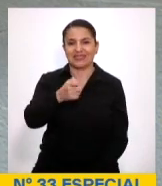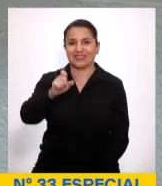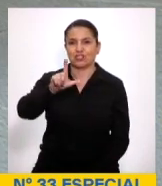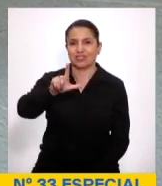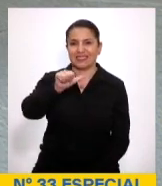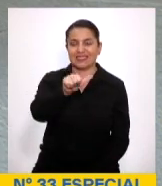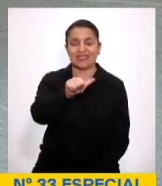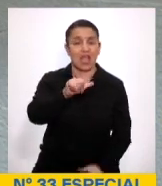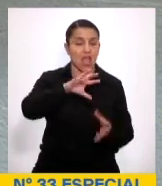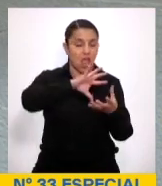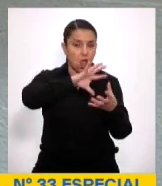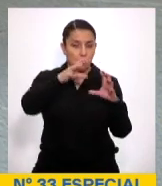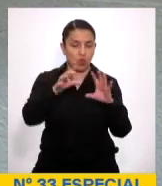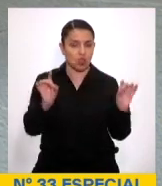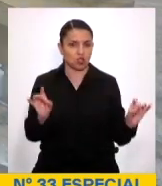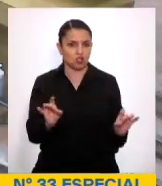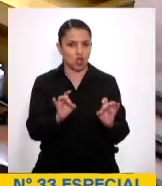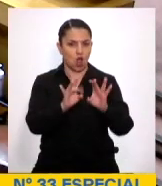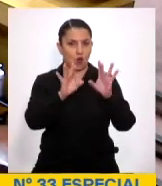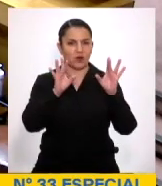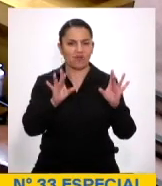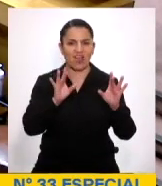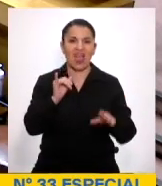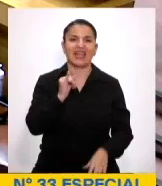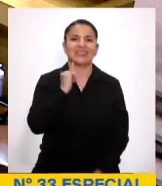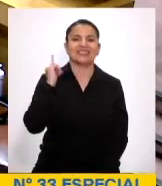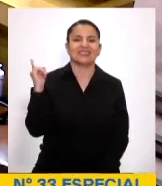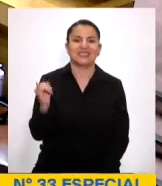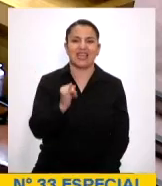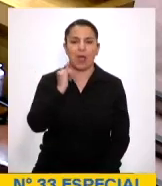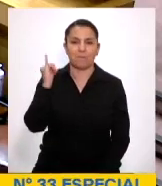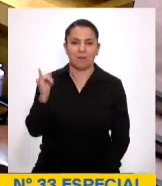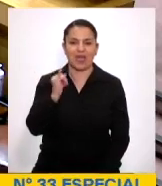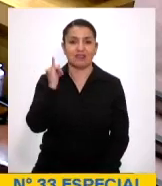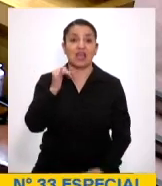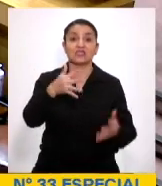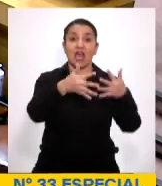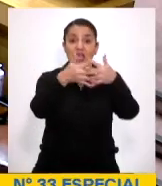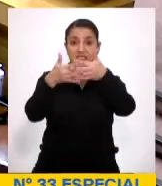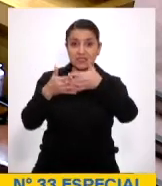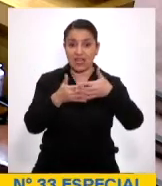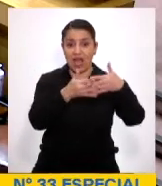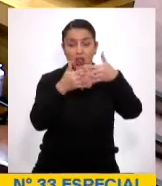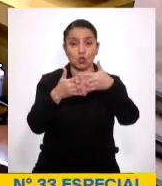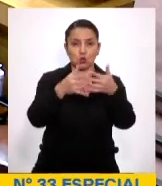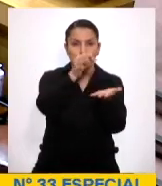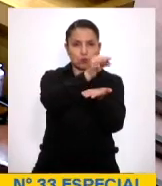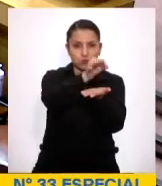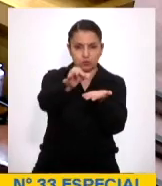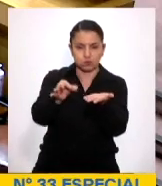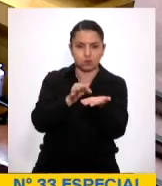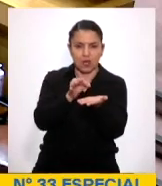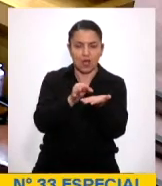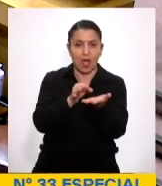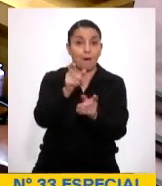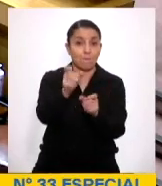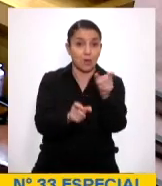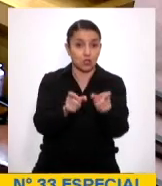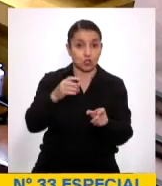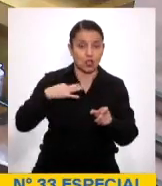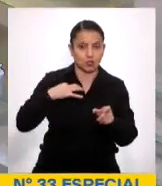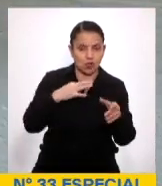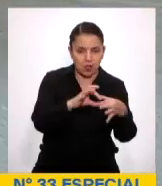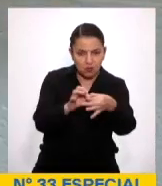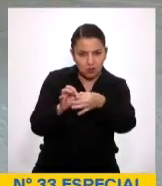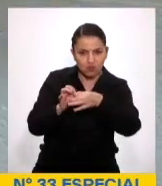el mundo se vio sorprendido con la declaración de independencia de las colonias de Estados Unidos suscrita por un conjunto de ciudadanos reunidos